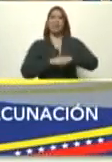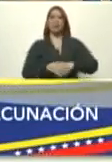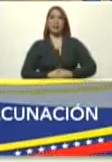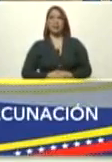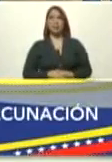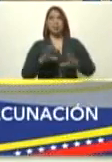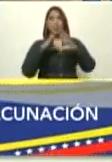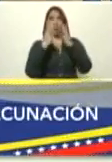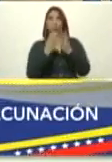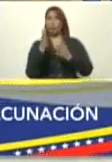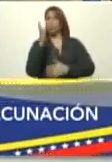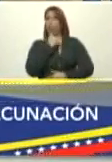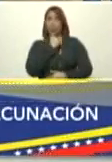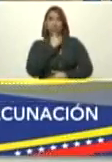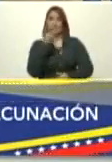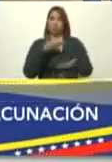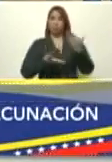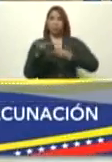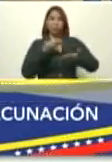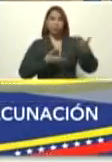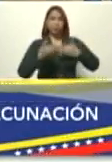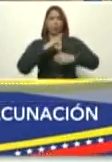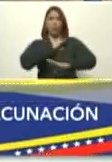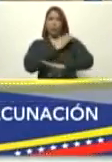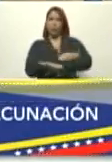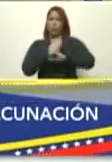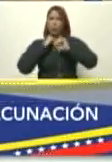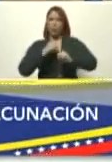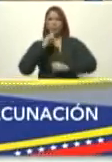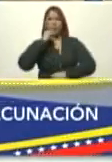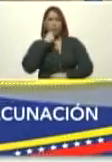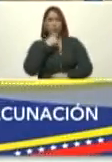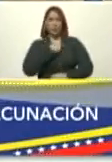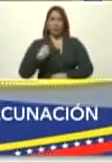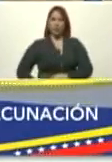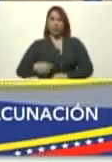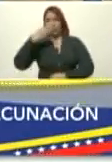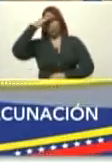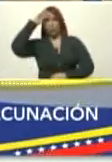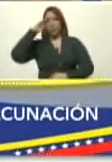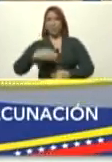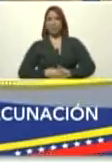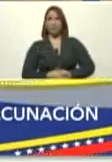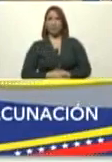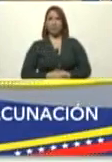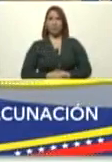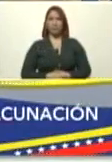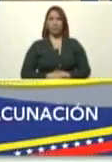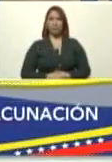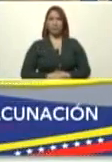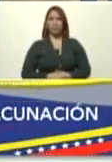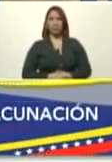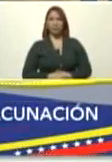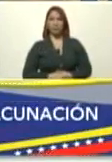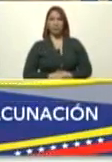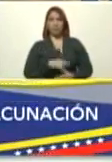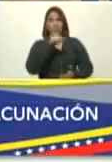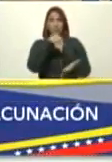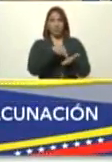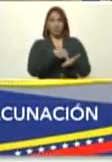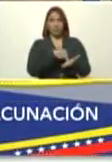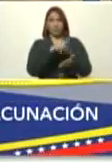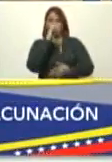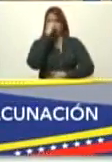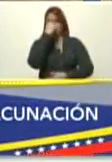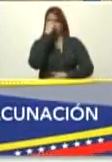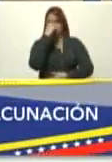existiera la solidaridad y la fuerza de Rusia, de China, de Cuba, de Irán, de la India,